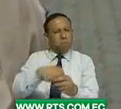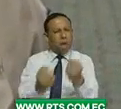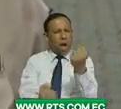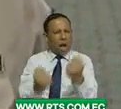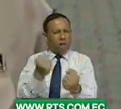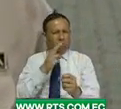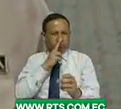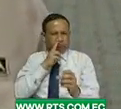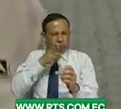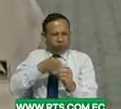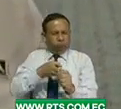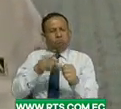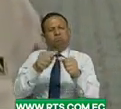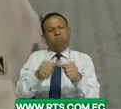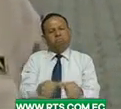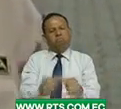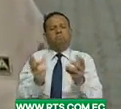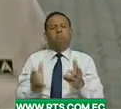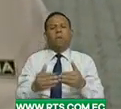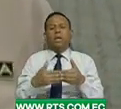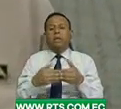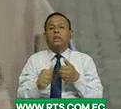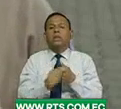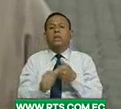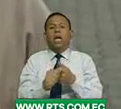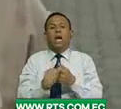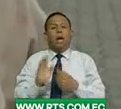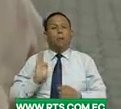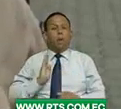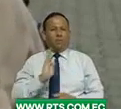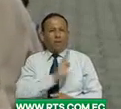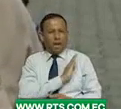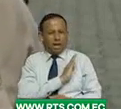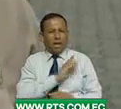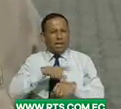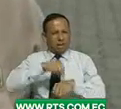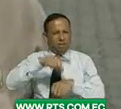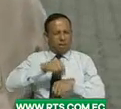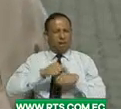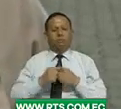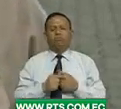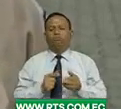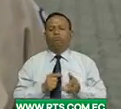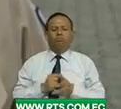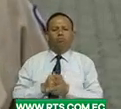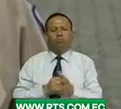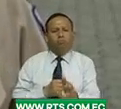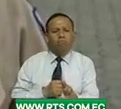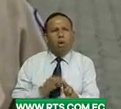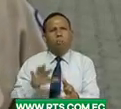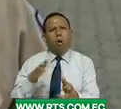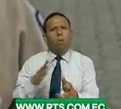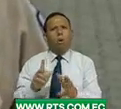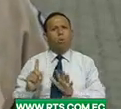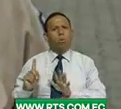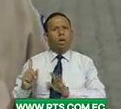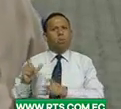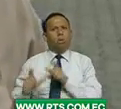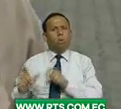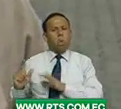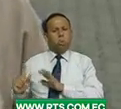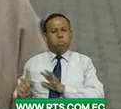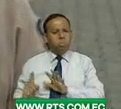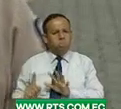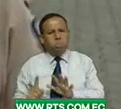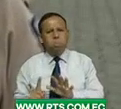gasolinera entre la vía Buena Fe, Quevedo. Es así que vienen aproximadamente alrededor casi de 6 personas, proceden